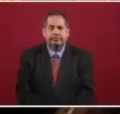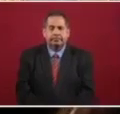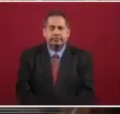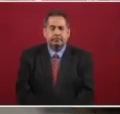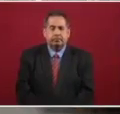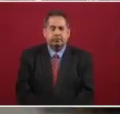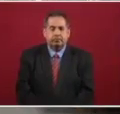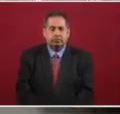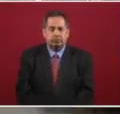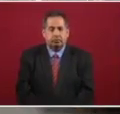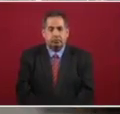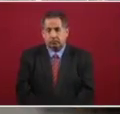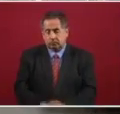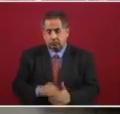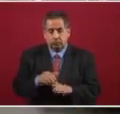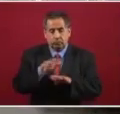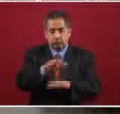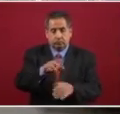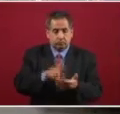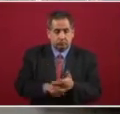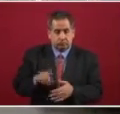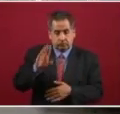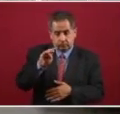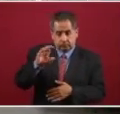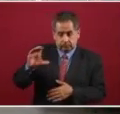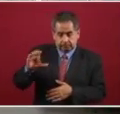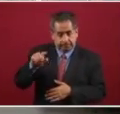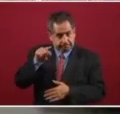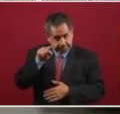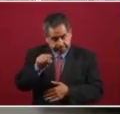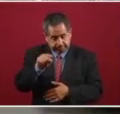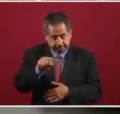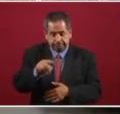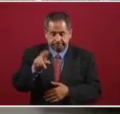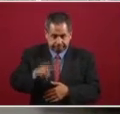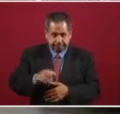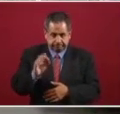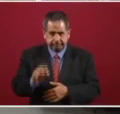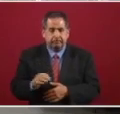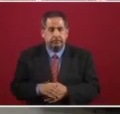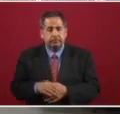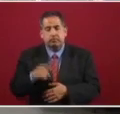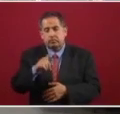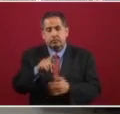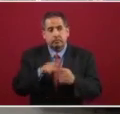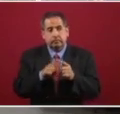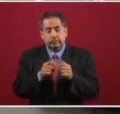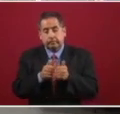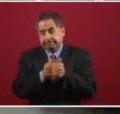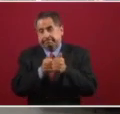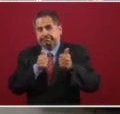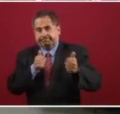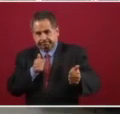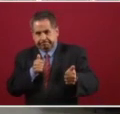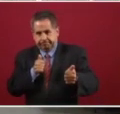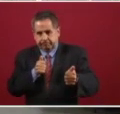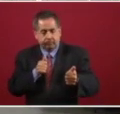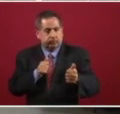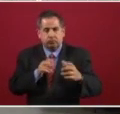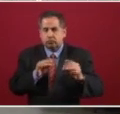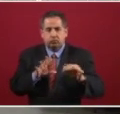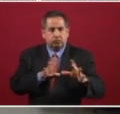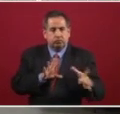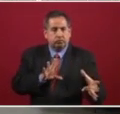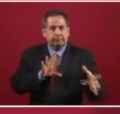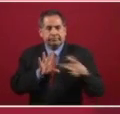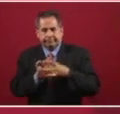Con respecto a la Baja California, efectivamente es un sistema aislado, no está interconectado